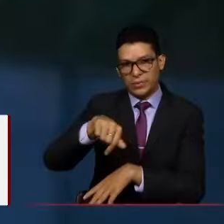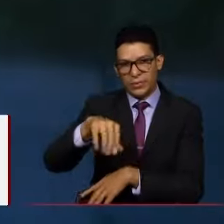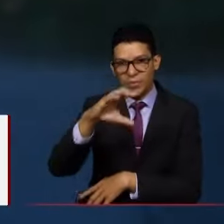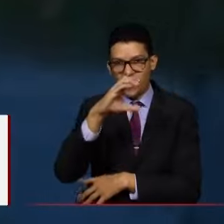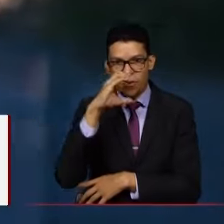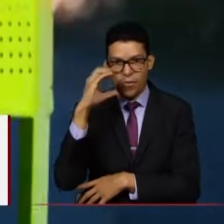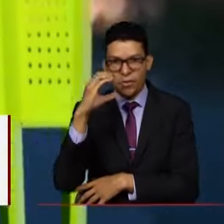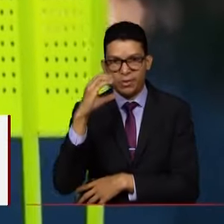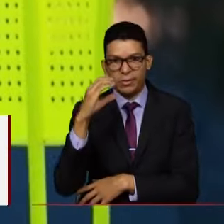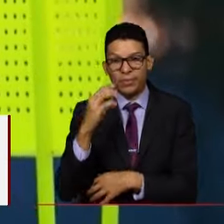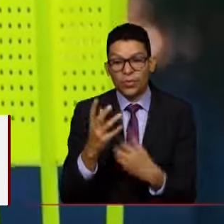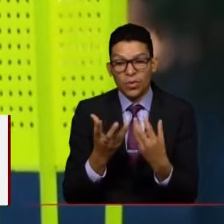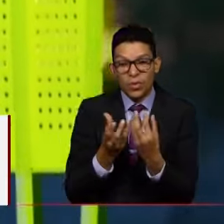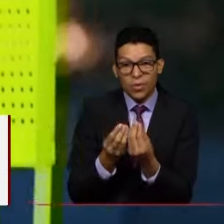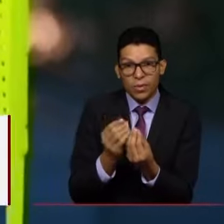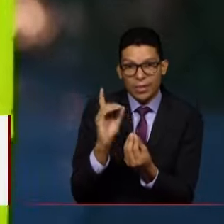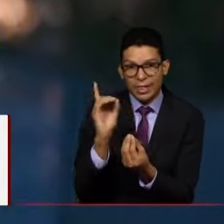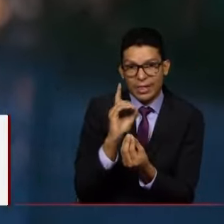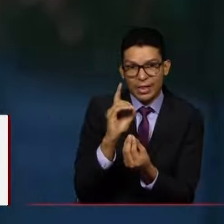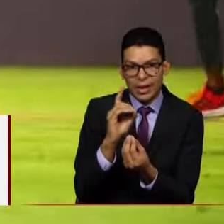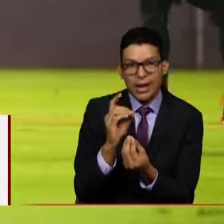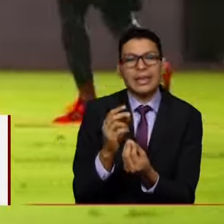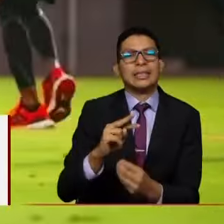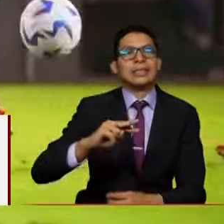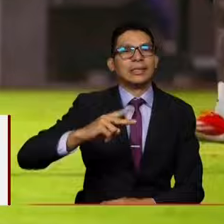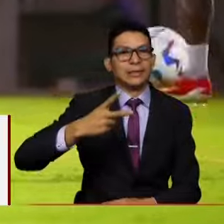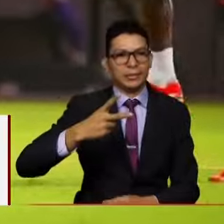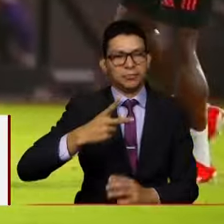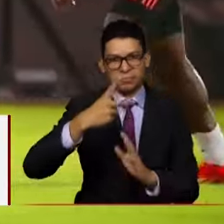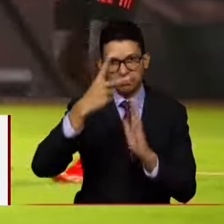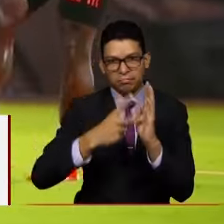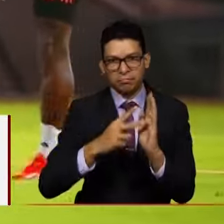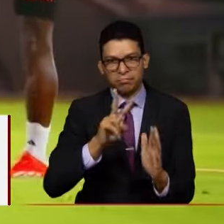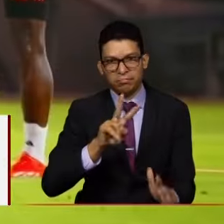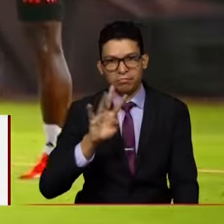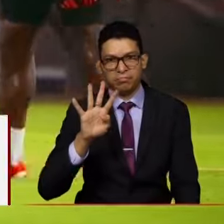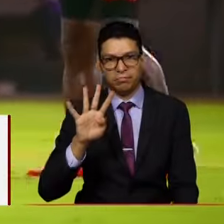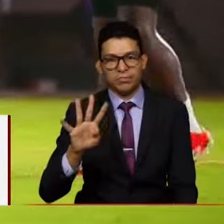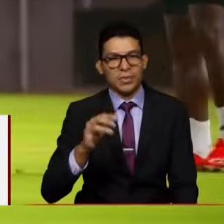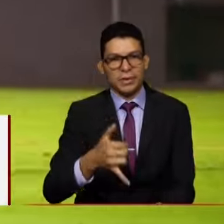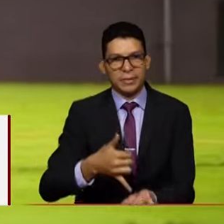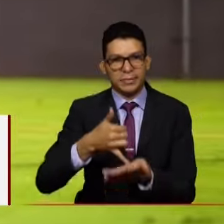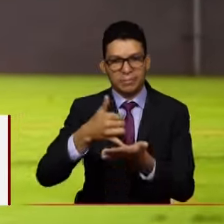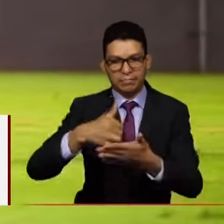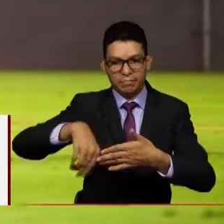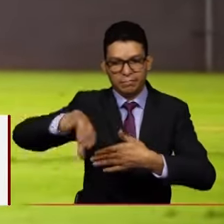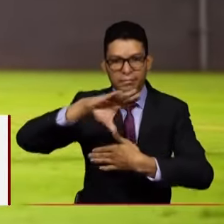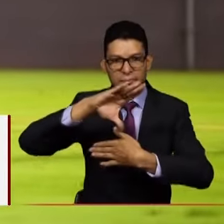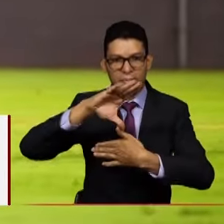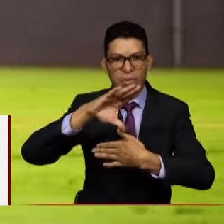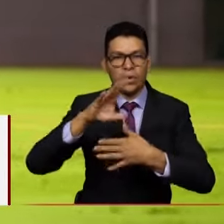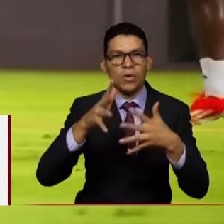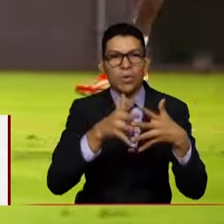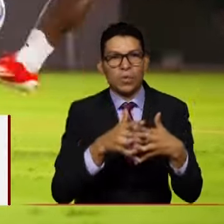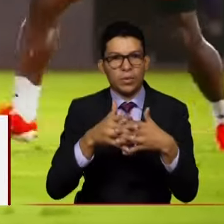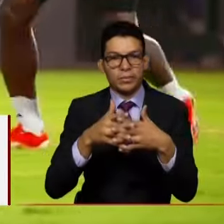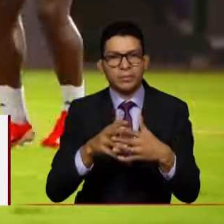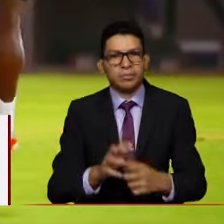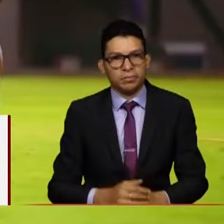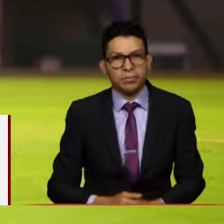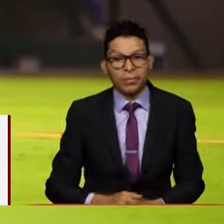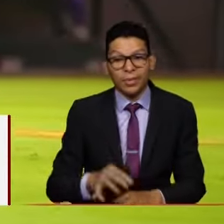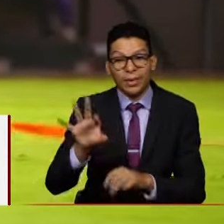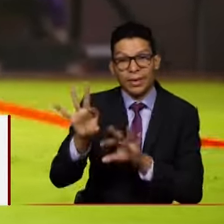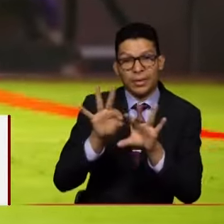Segunda salida por el grupo D de esta edición 2024 de la Copa América USA. Una selección,